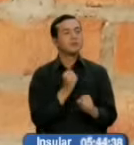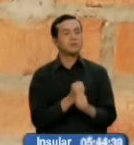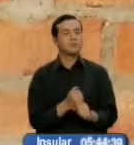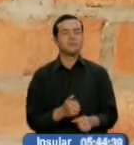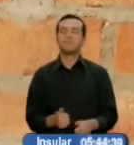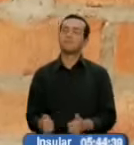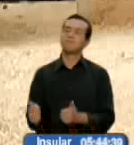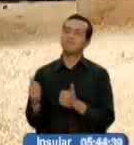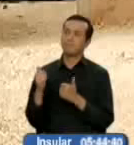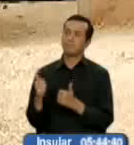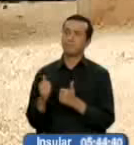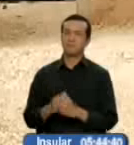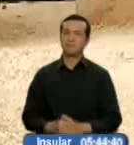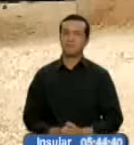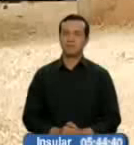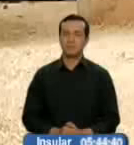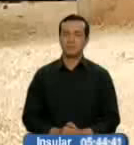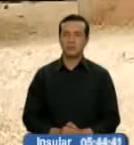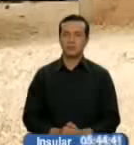muy